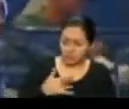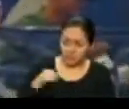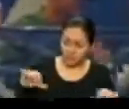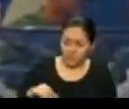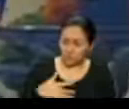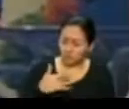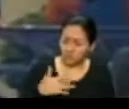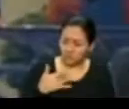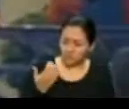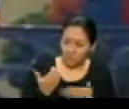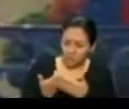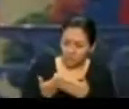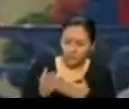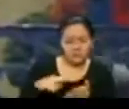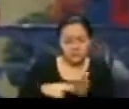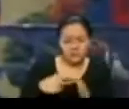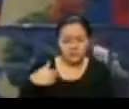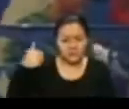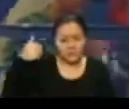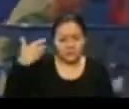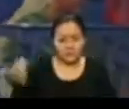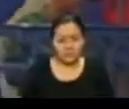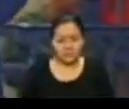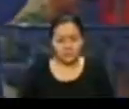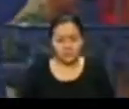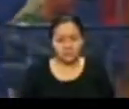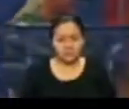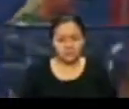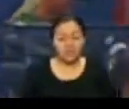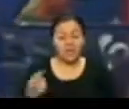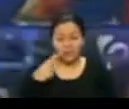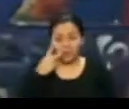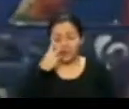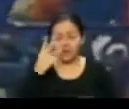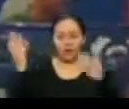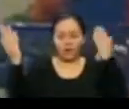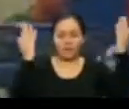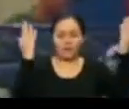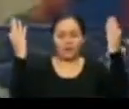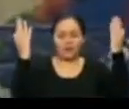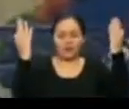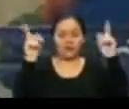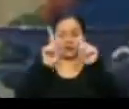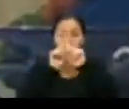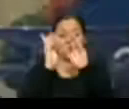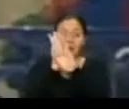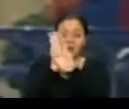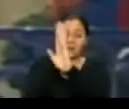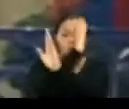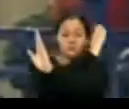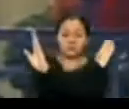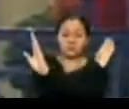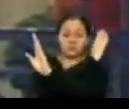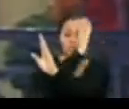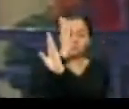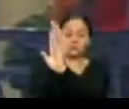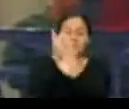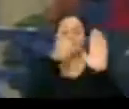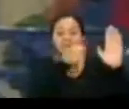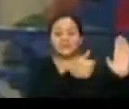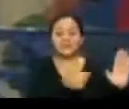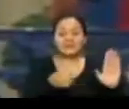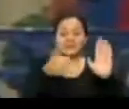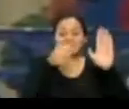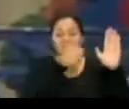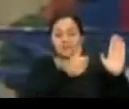Ahora fíjense, ya tenemos cómo comparar. Así como antes, los socialcristianos